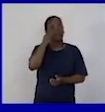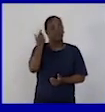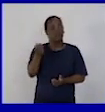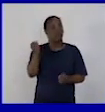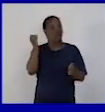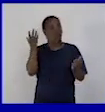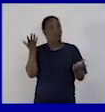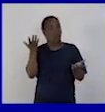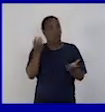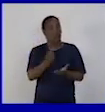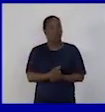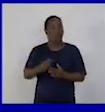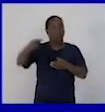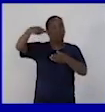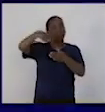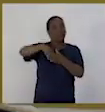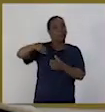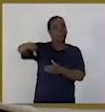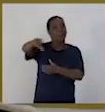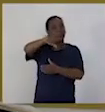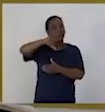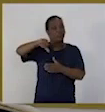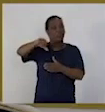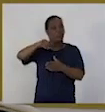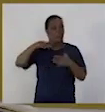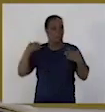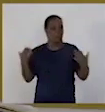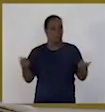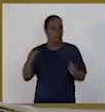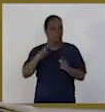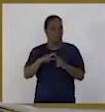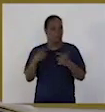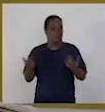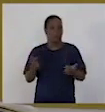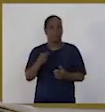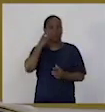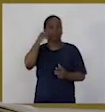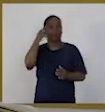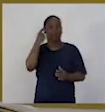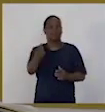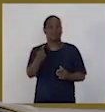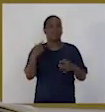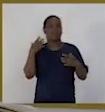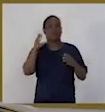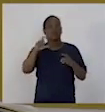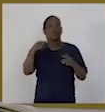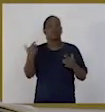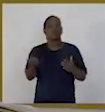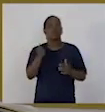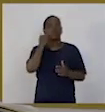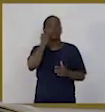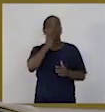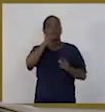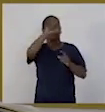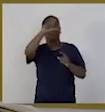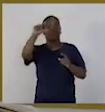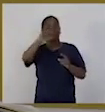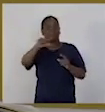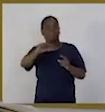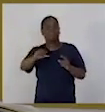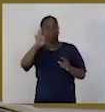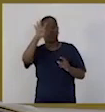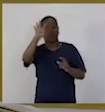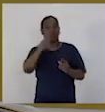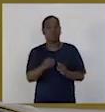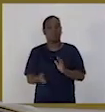claro donde se introduce un catalizador. Ahí ustedes tienen que identificar en cuál de estas ecuaciones